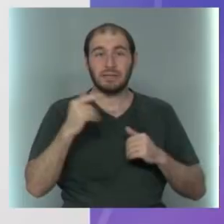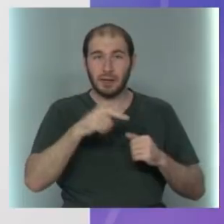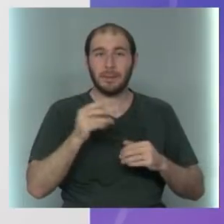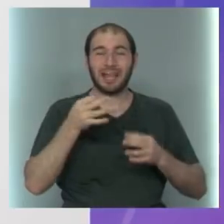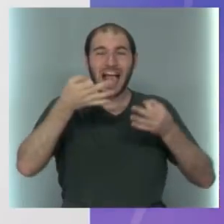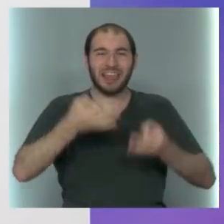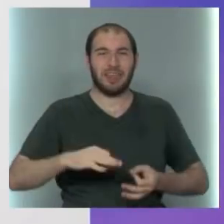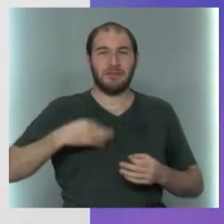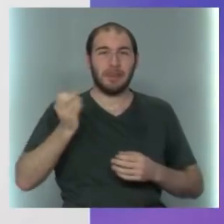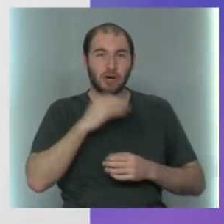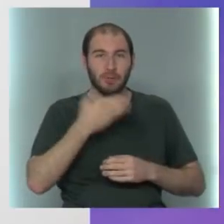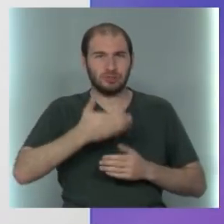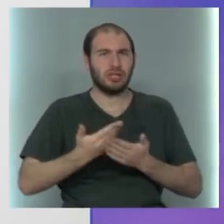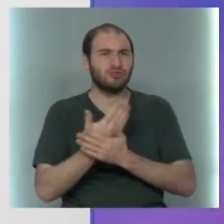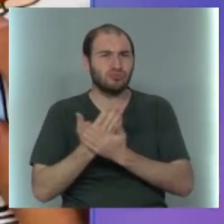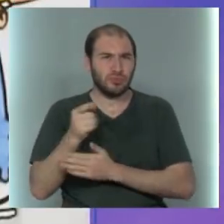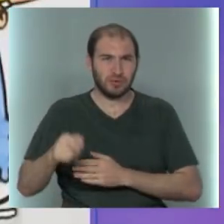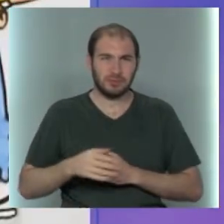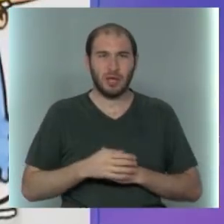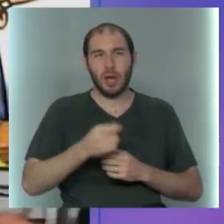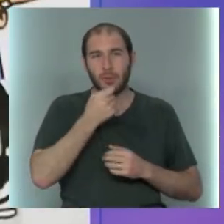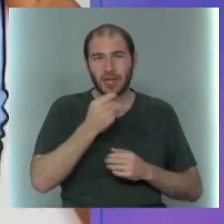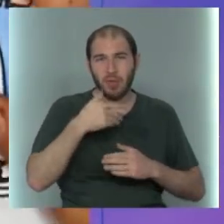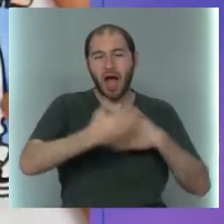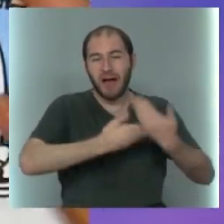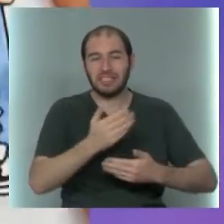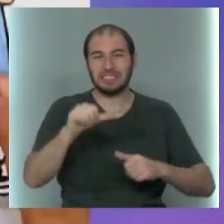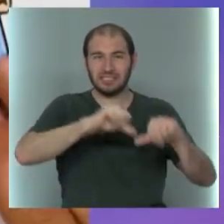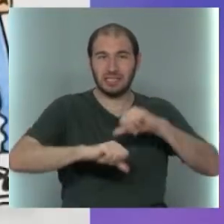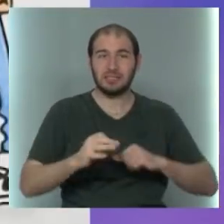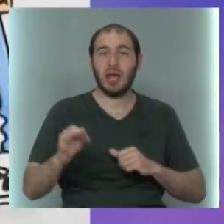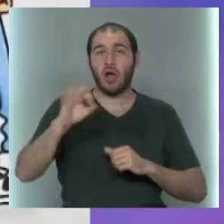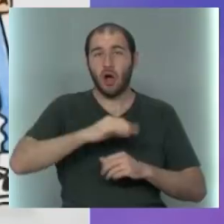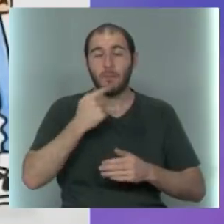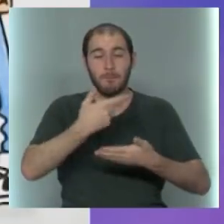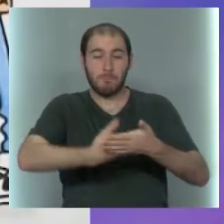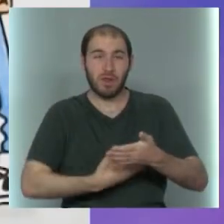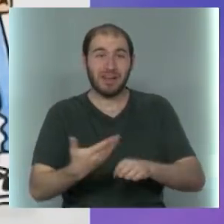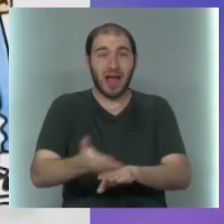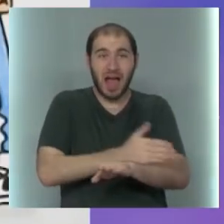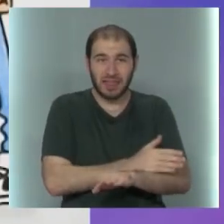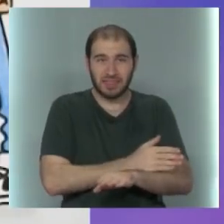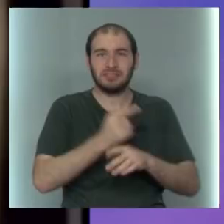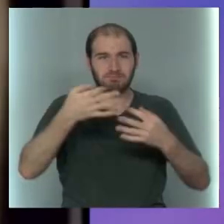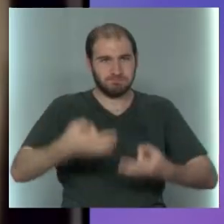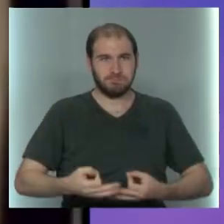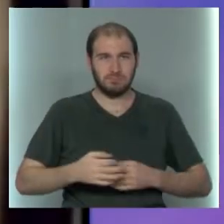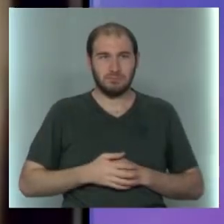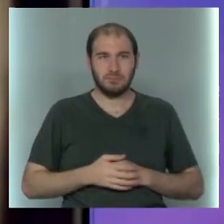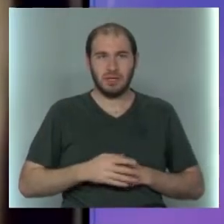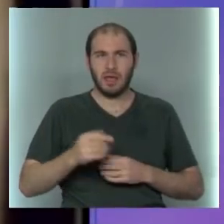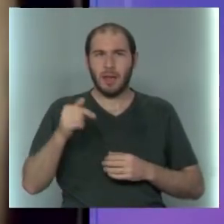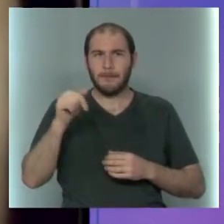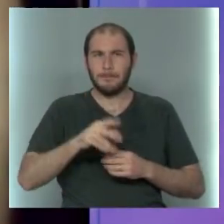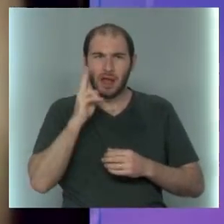mejorar la calidad de vida de quienes la padecen, ya sea por avances científicos o por realizar un diagnóstico temprano y certero. Look again, you'll see